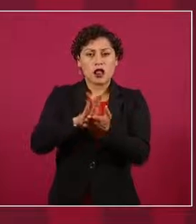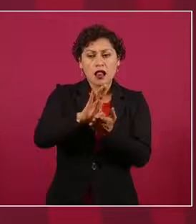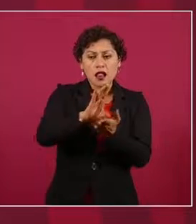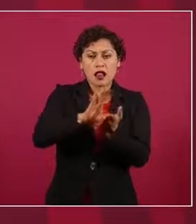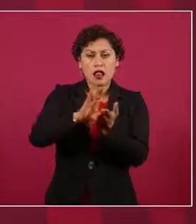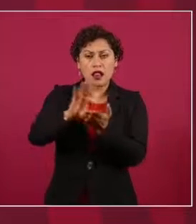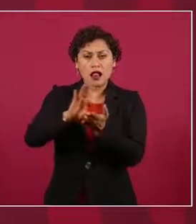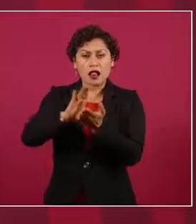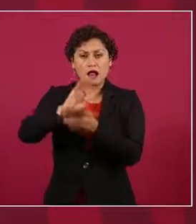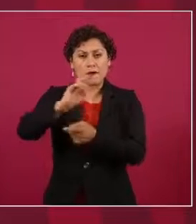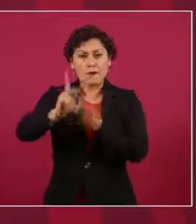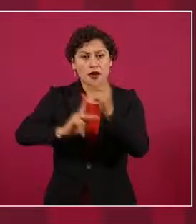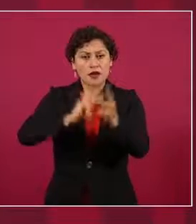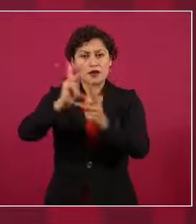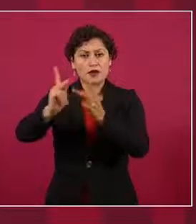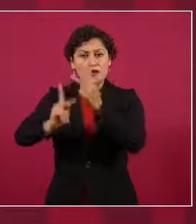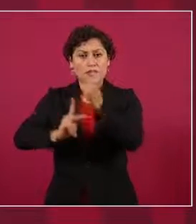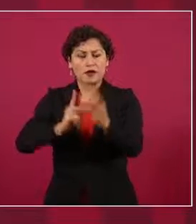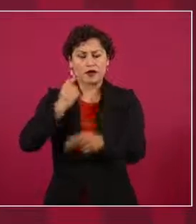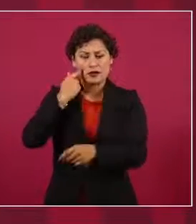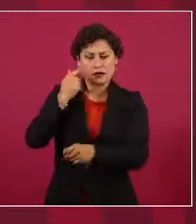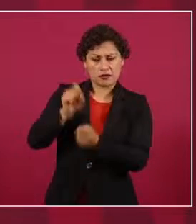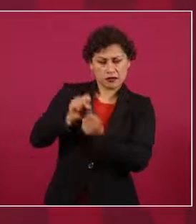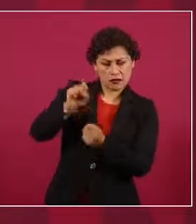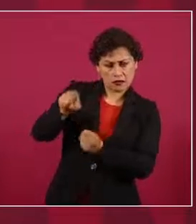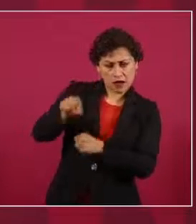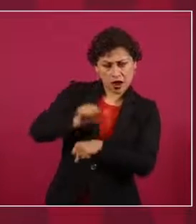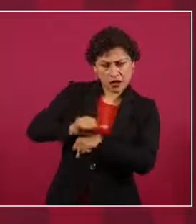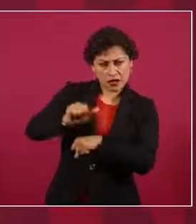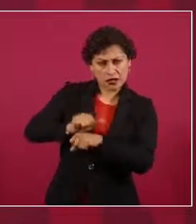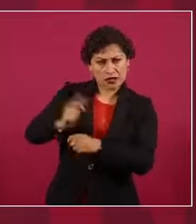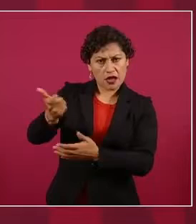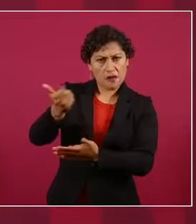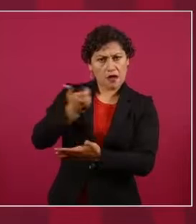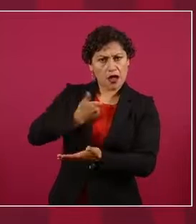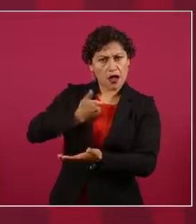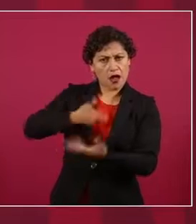capacidad de pago de Argentina.